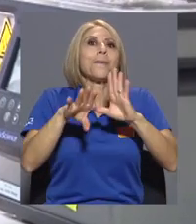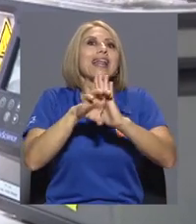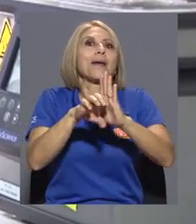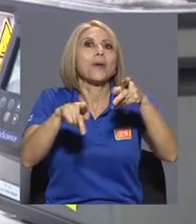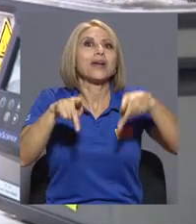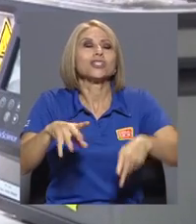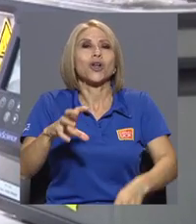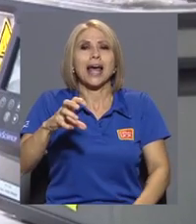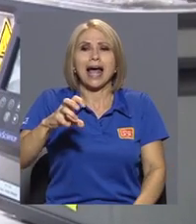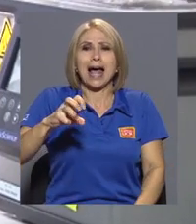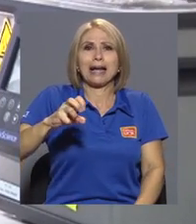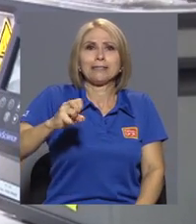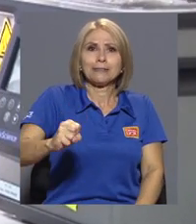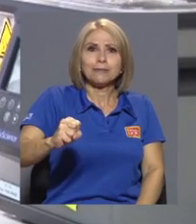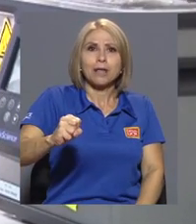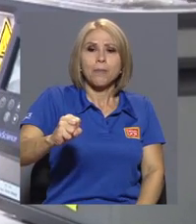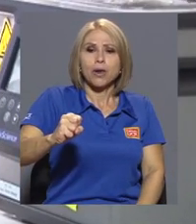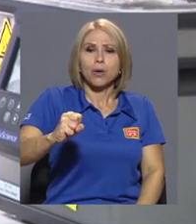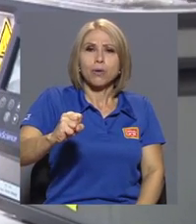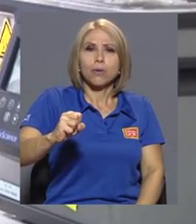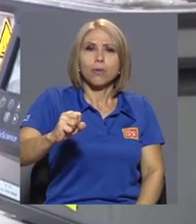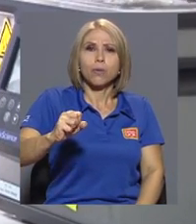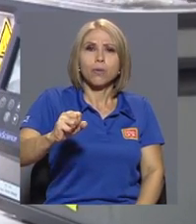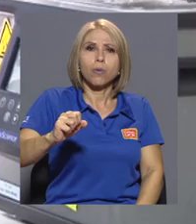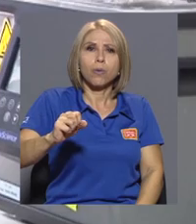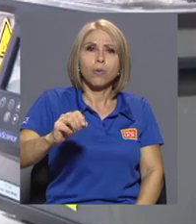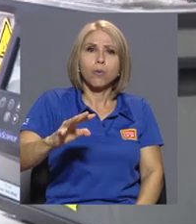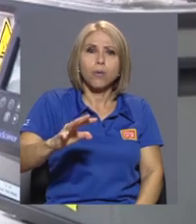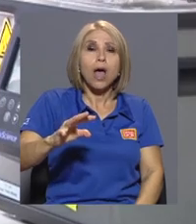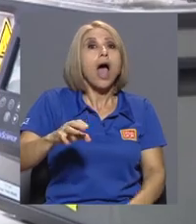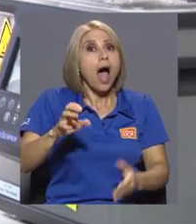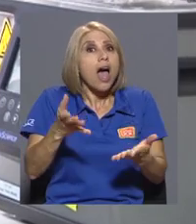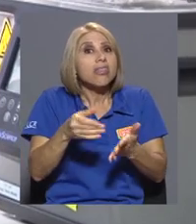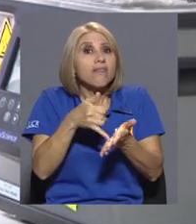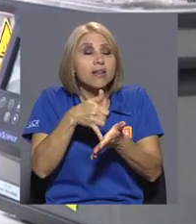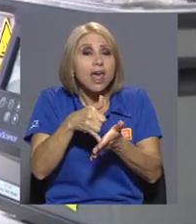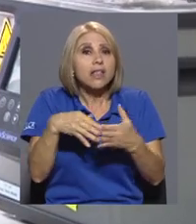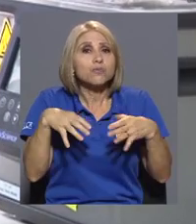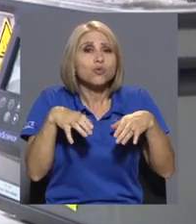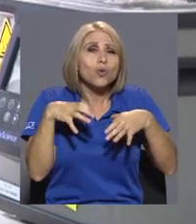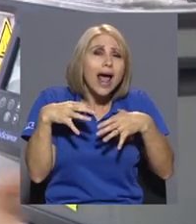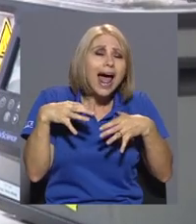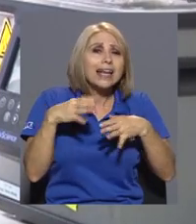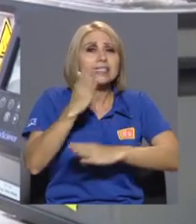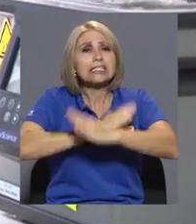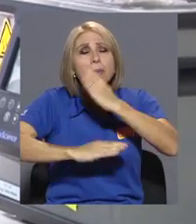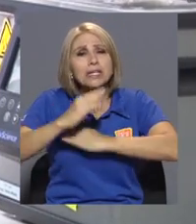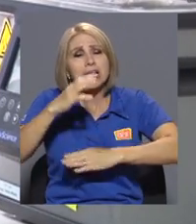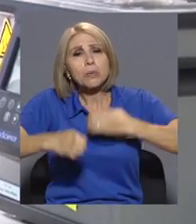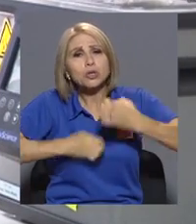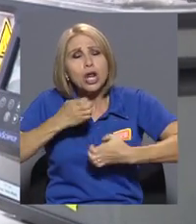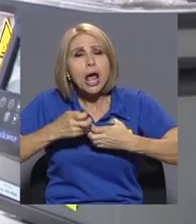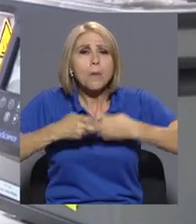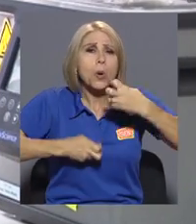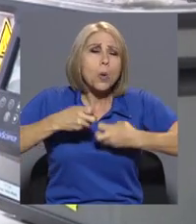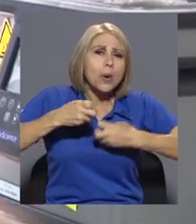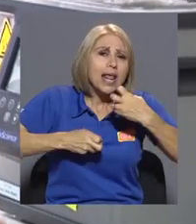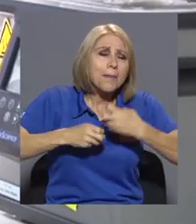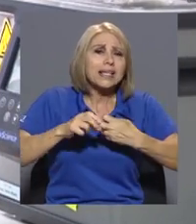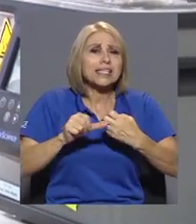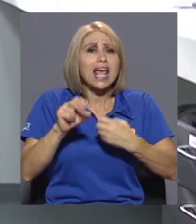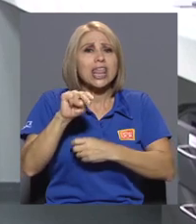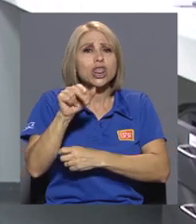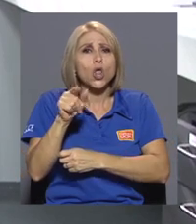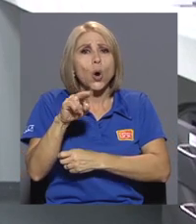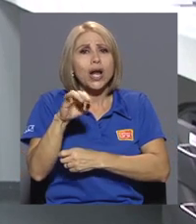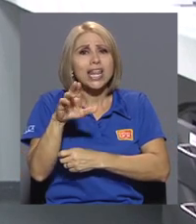abre lentamente. Hay debilidad muscular, hay discapacidad intelectual, problemas endocrinos, problemas cardíacos, problemas digestivos. Prácticamente